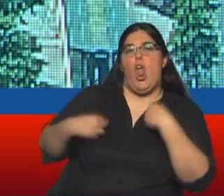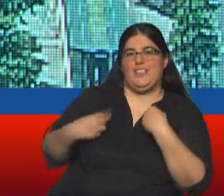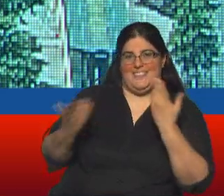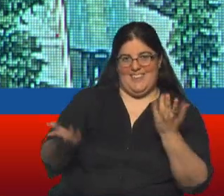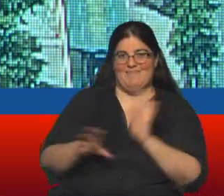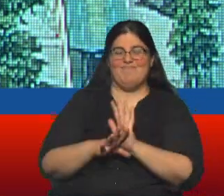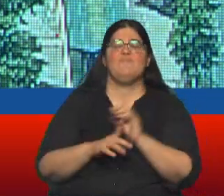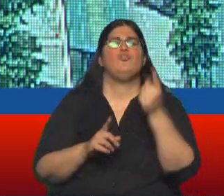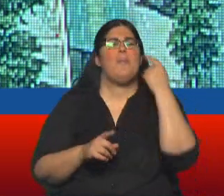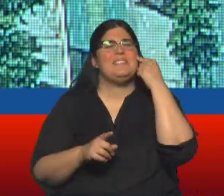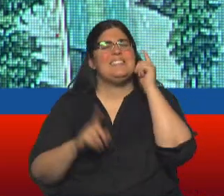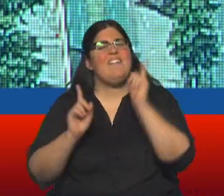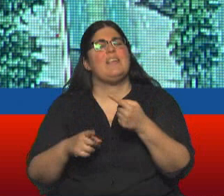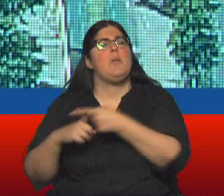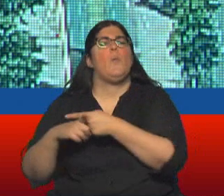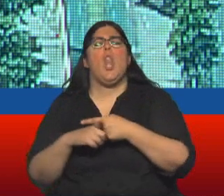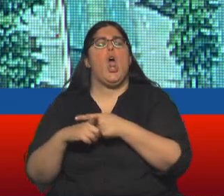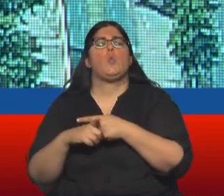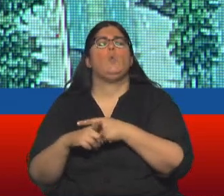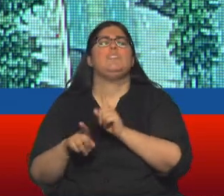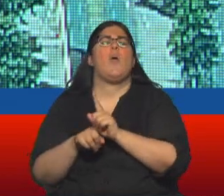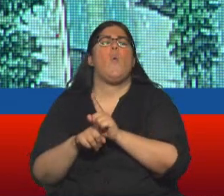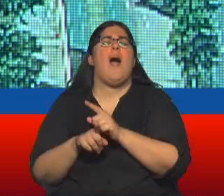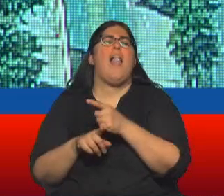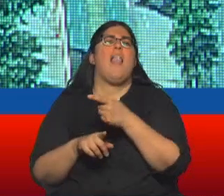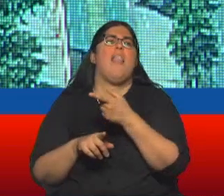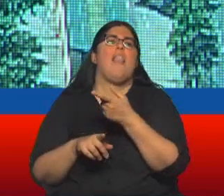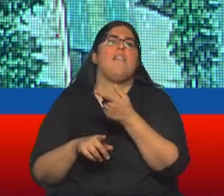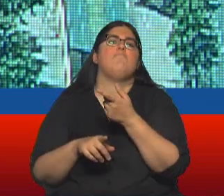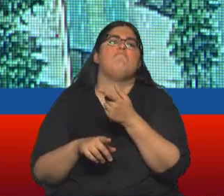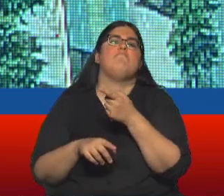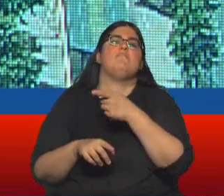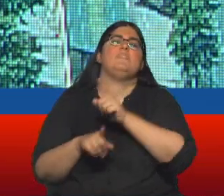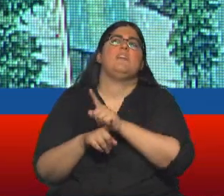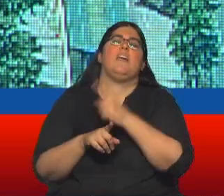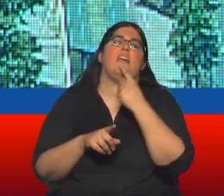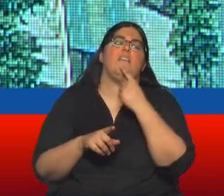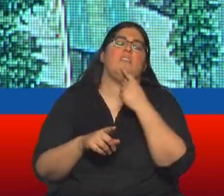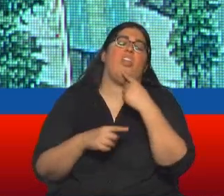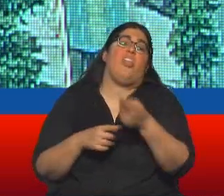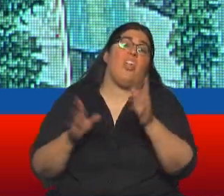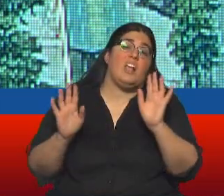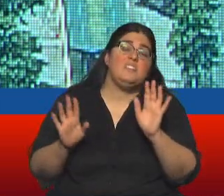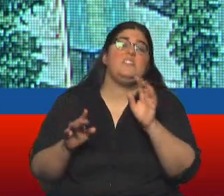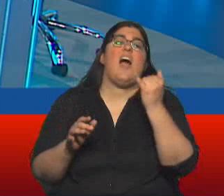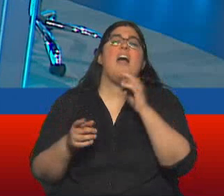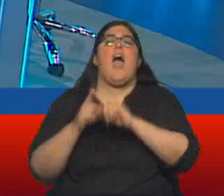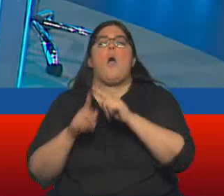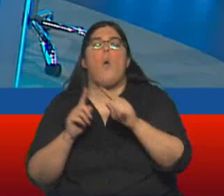actor Rusia acá, ¿qué papel juega en todo esto? Hablan de que hay un acuerdo